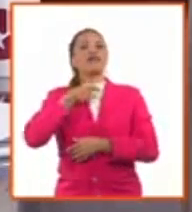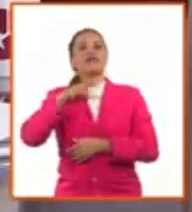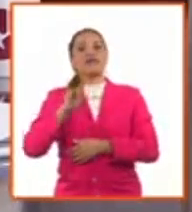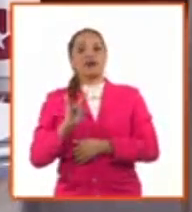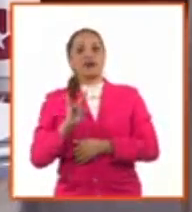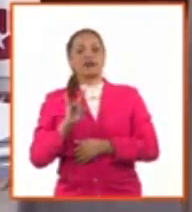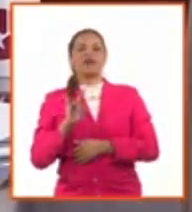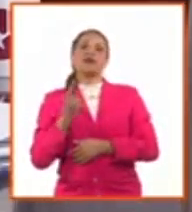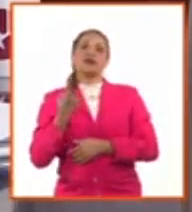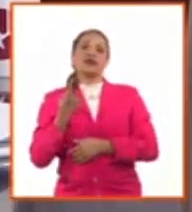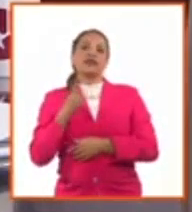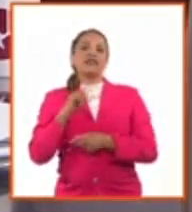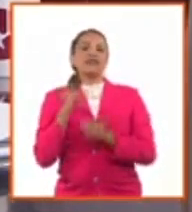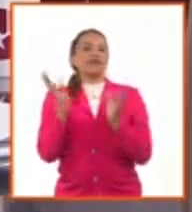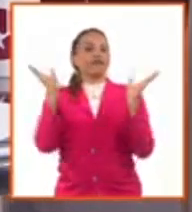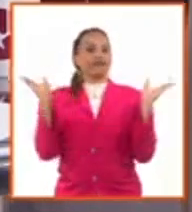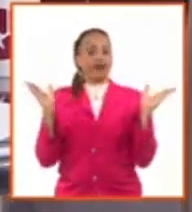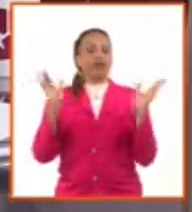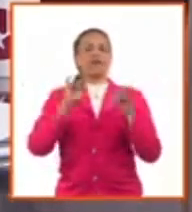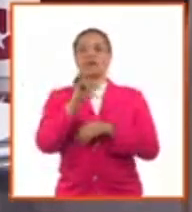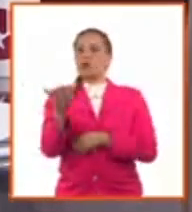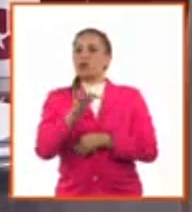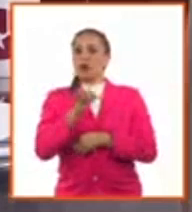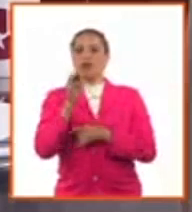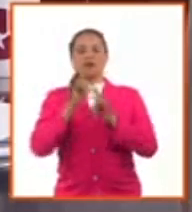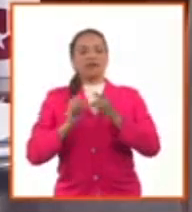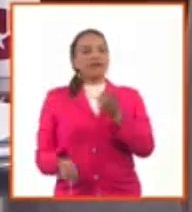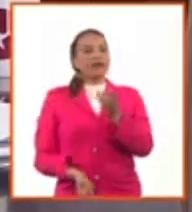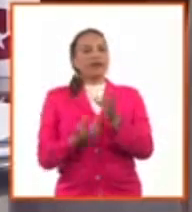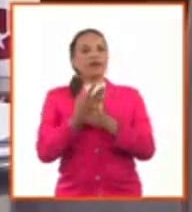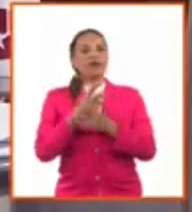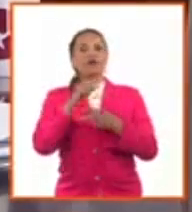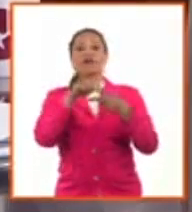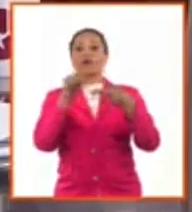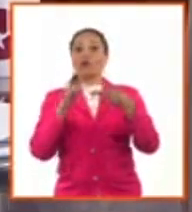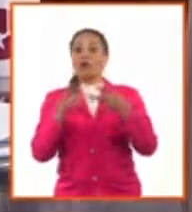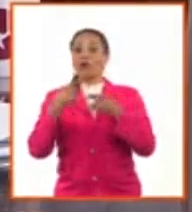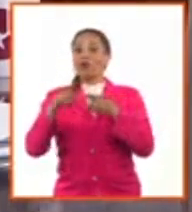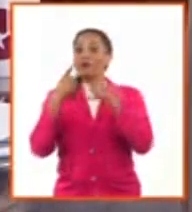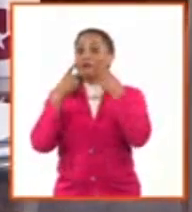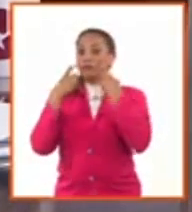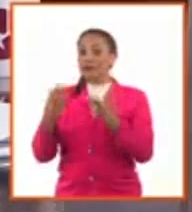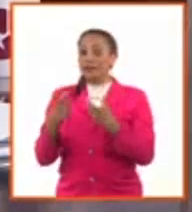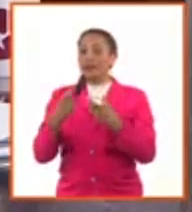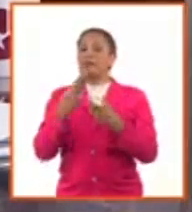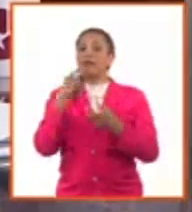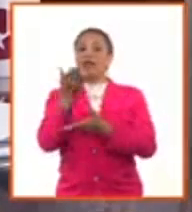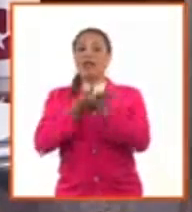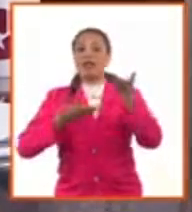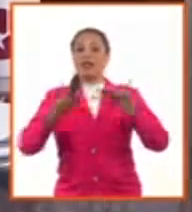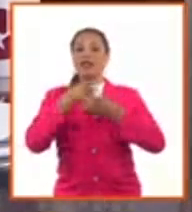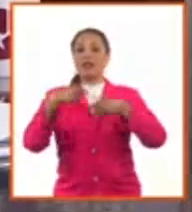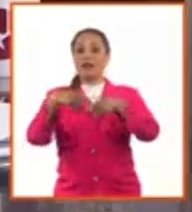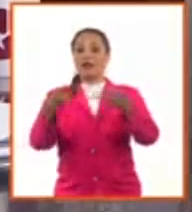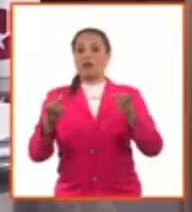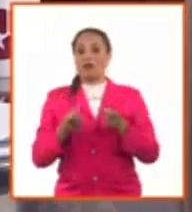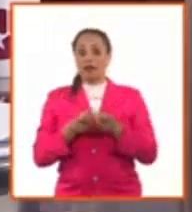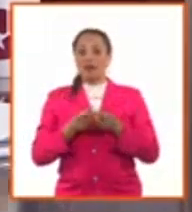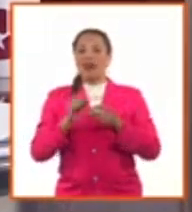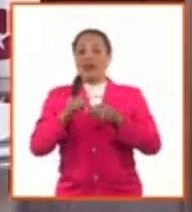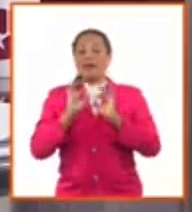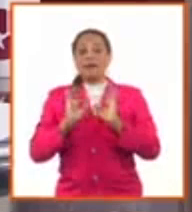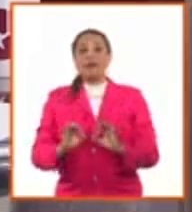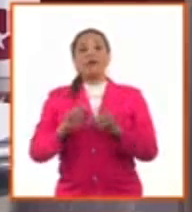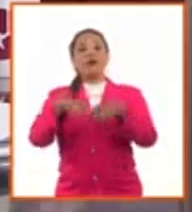es. Dos motivaciones importantes para la Federación en este año en el Congreso. El Congreso va a ser el centro,